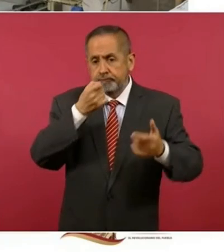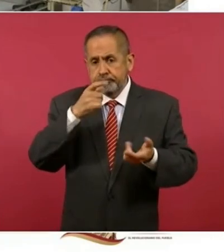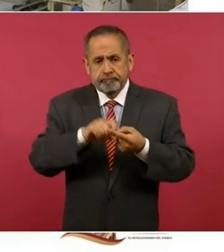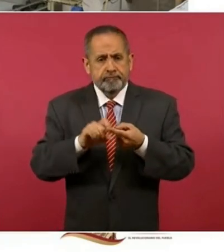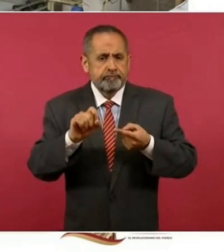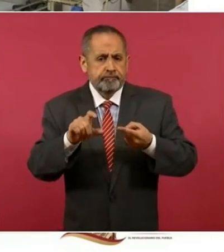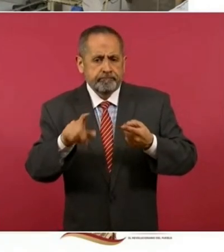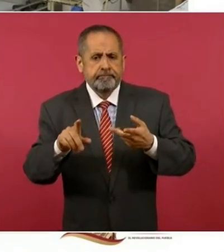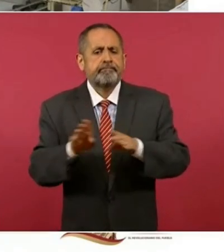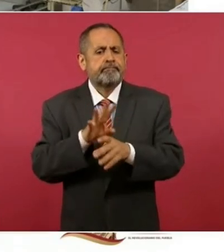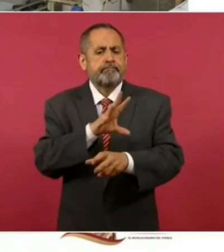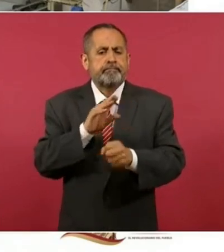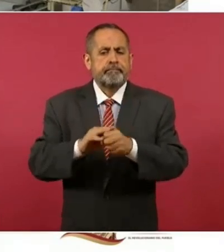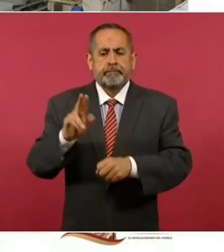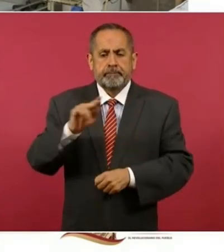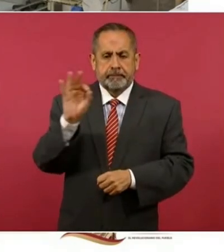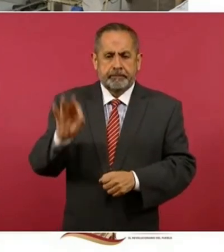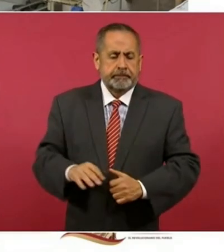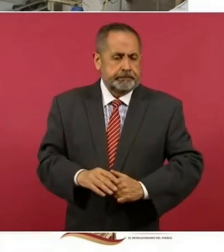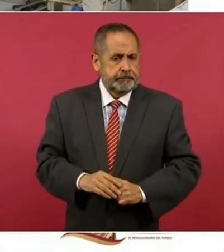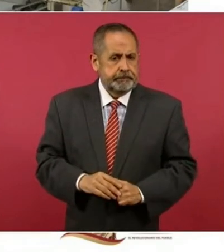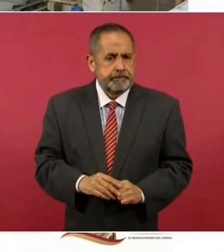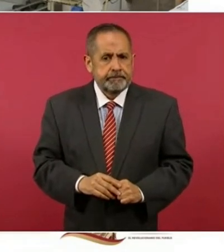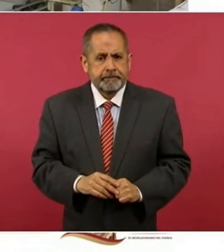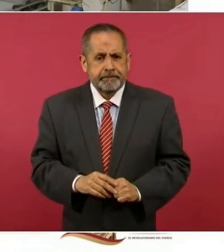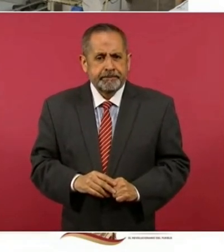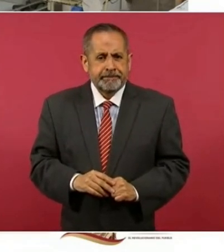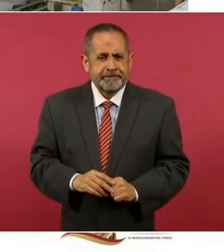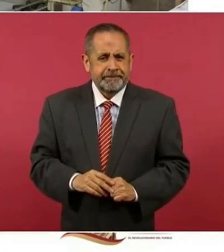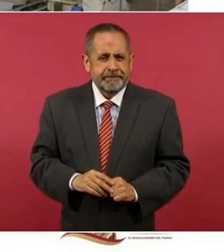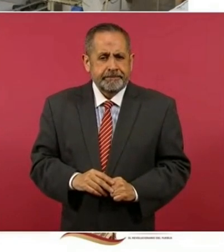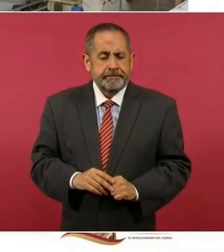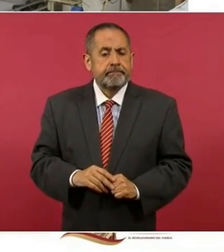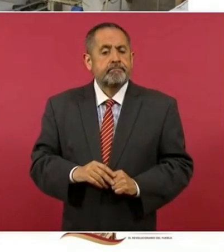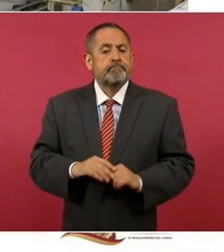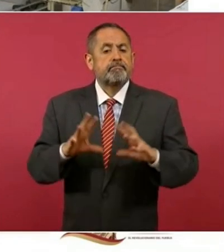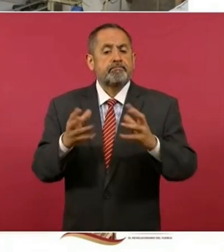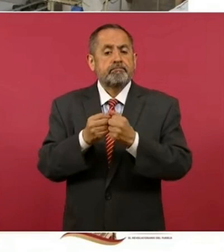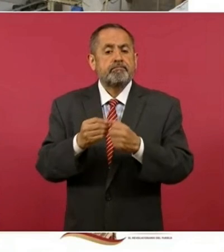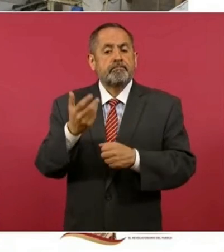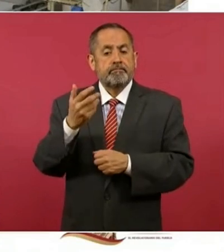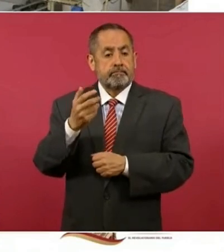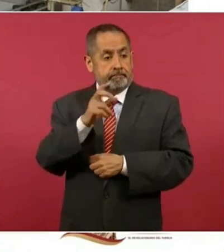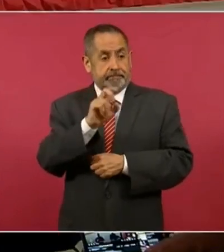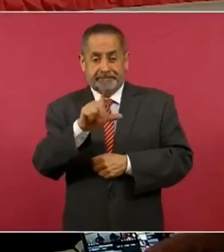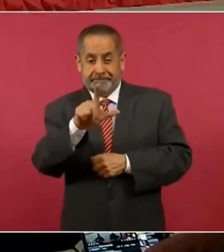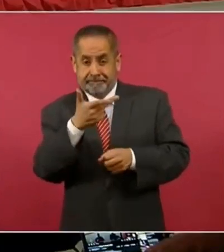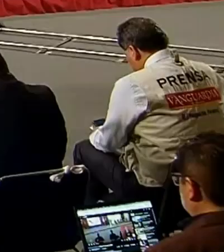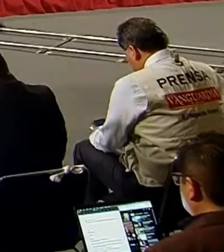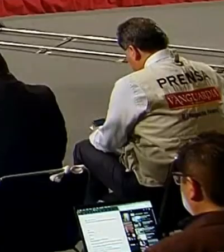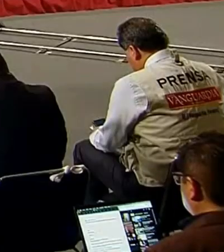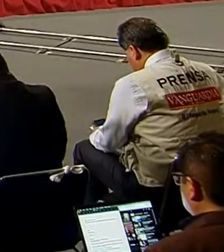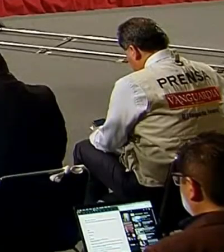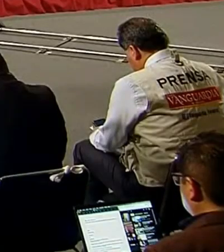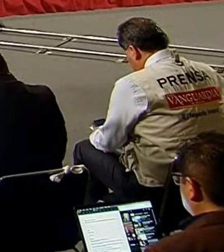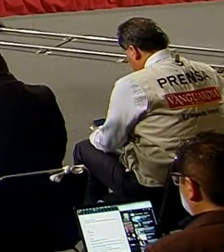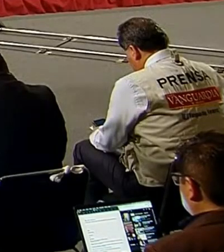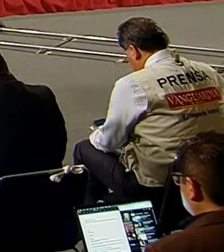un 80%. Se han realizado acciones de conservación en 10 de los 37 hospitales y se